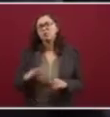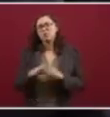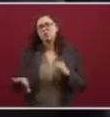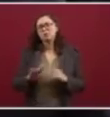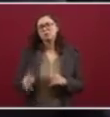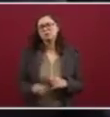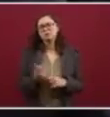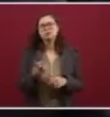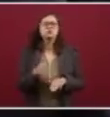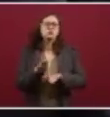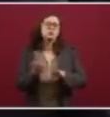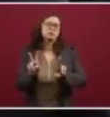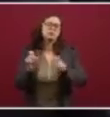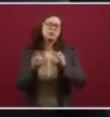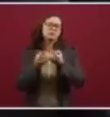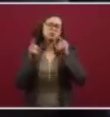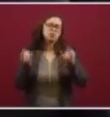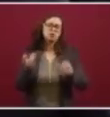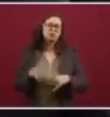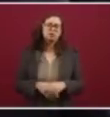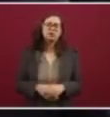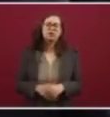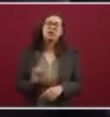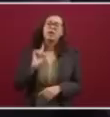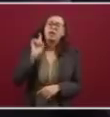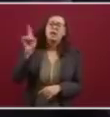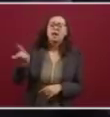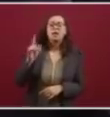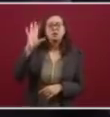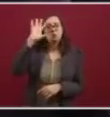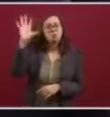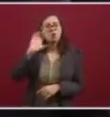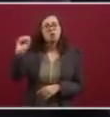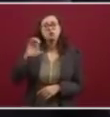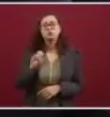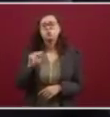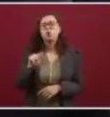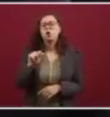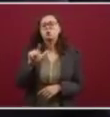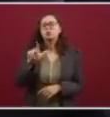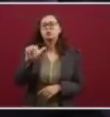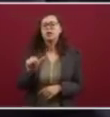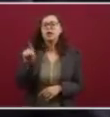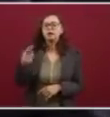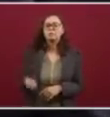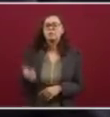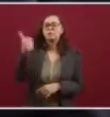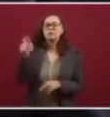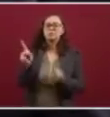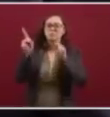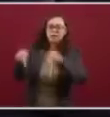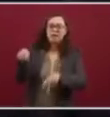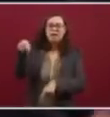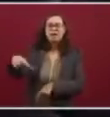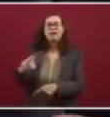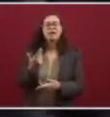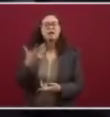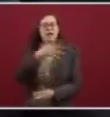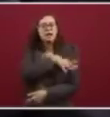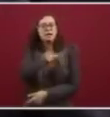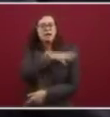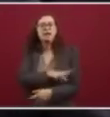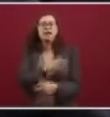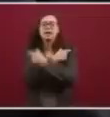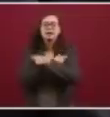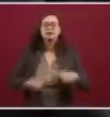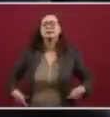historia, presidente de México. En el Panteón Civil de Cuautla, Morelos, donde por primera vez fue sepultado el cuerpo del general Zapata en